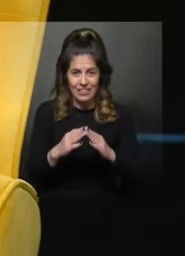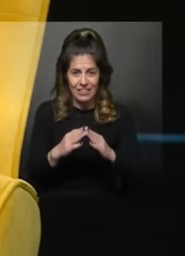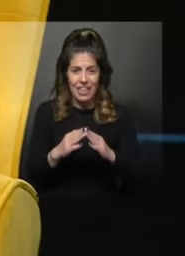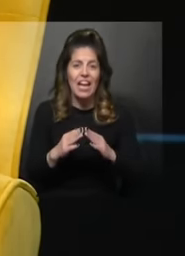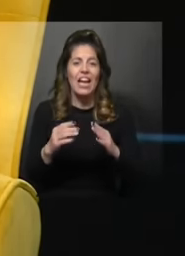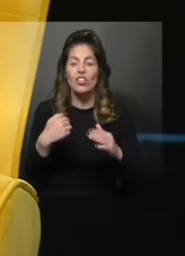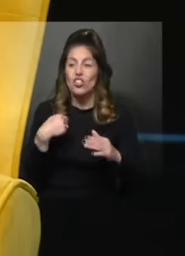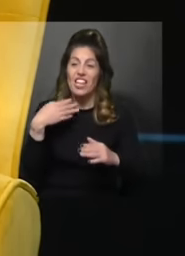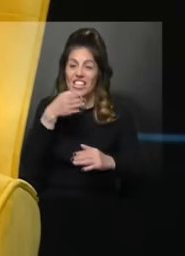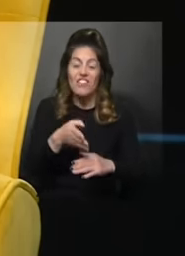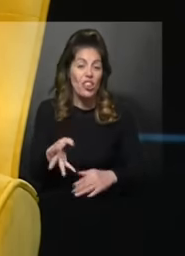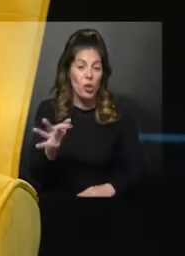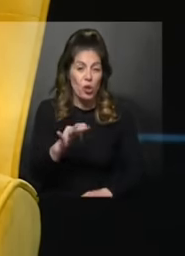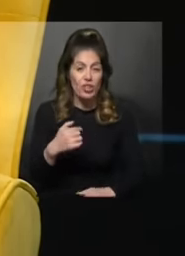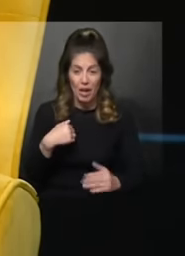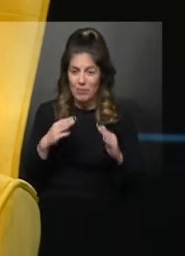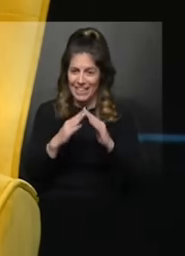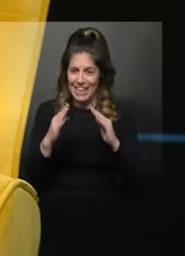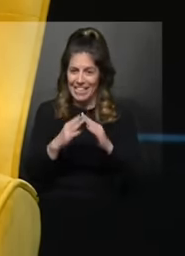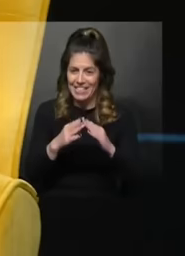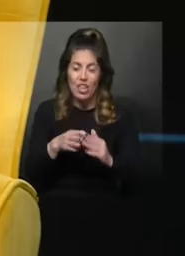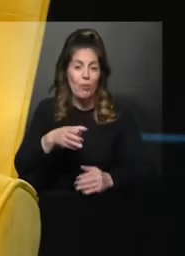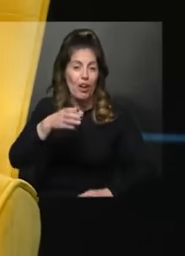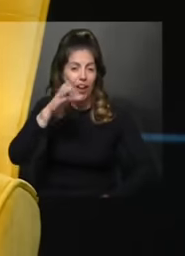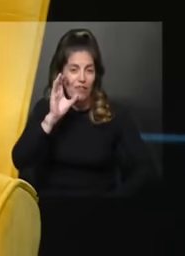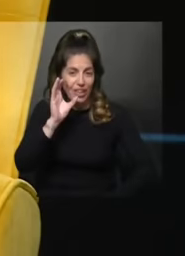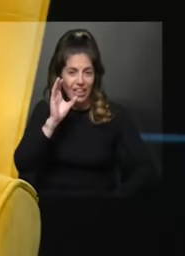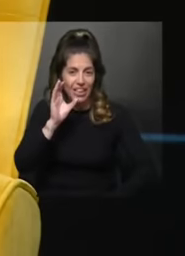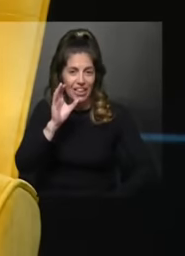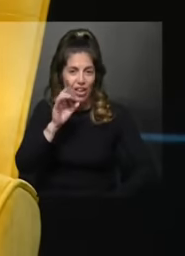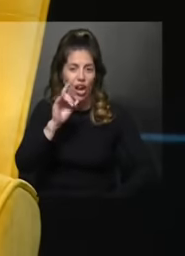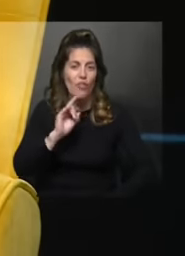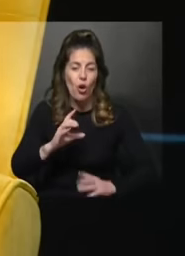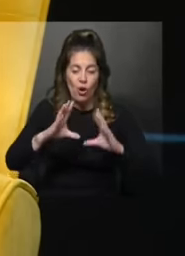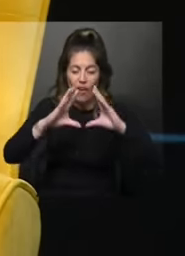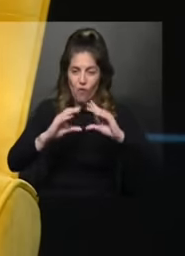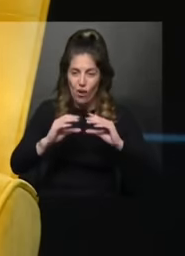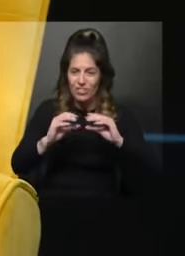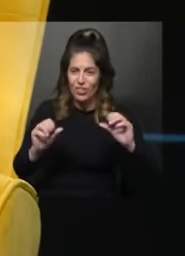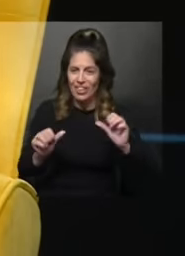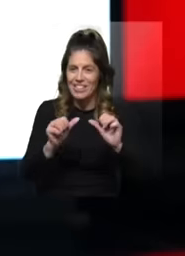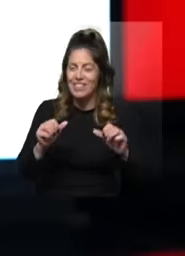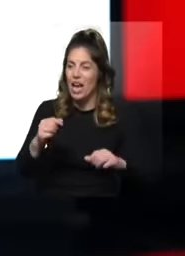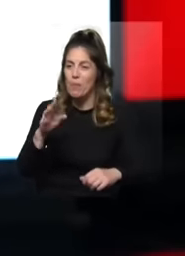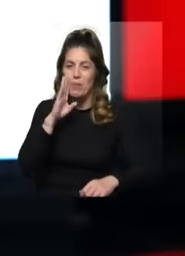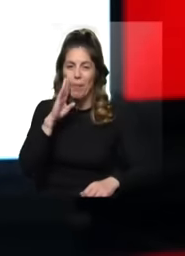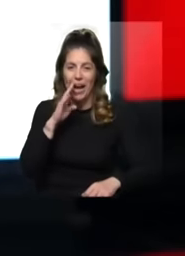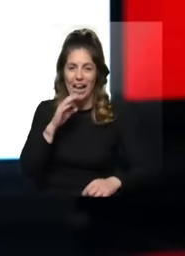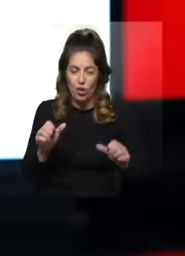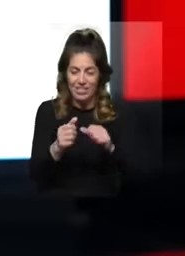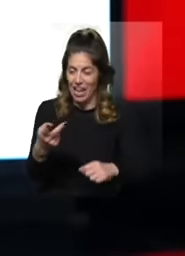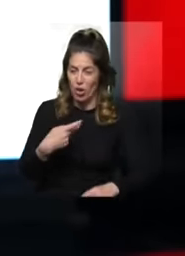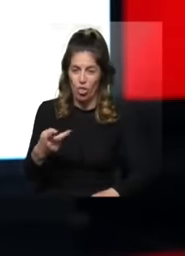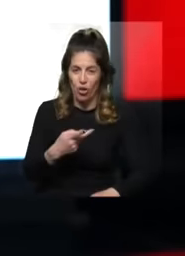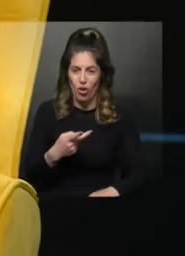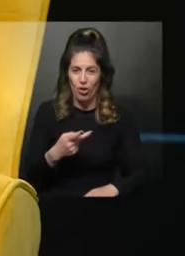todos los días a casa. Tomábamos el café con leche, con un buen refuerzo que me hacía mi madre, a los dos. Y